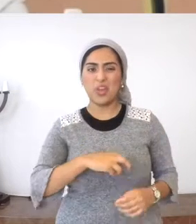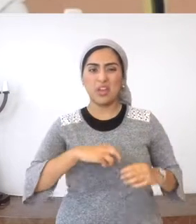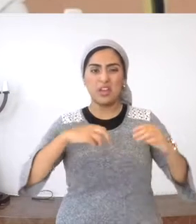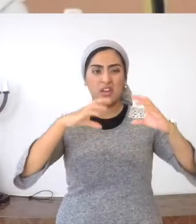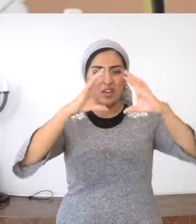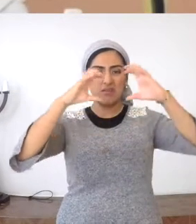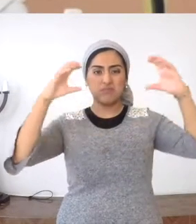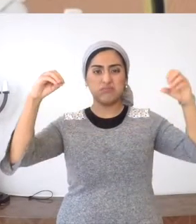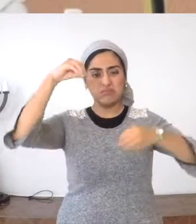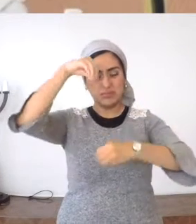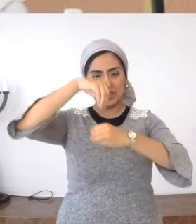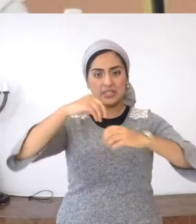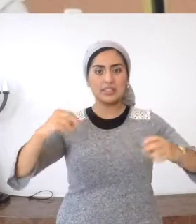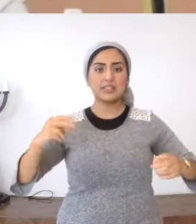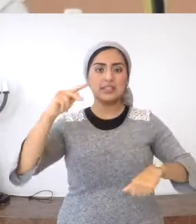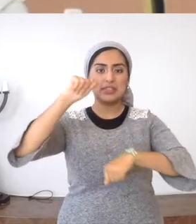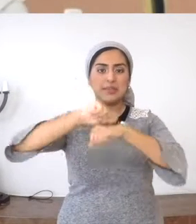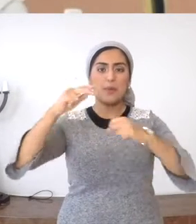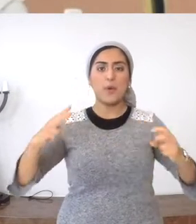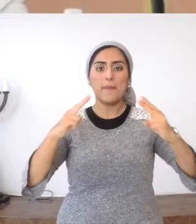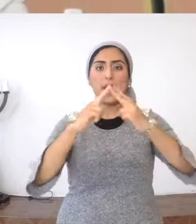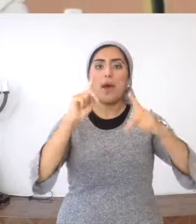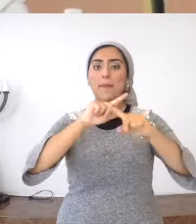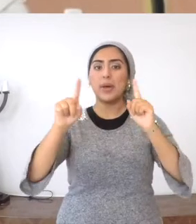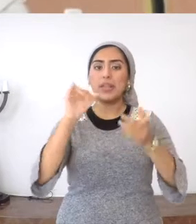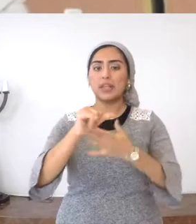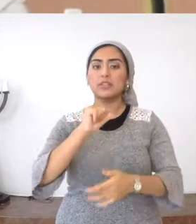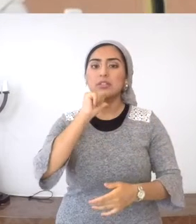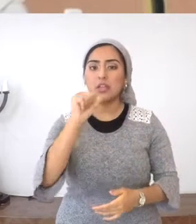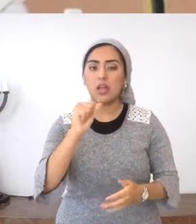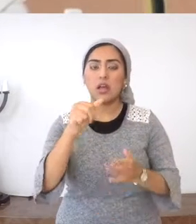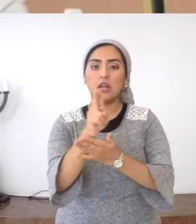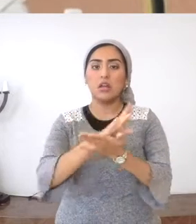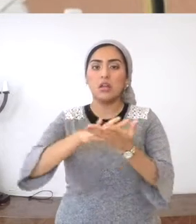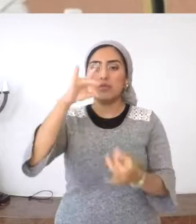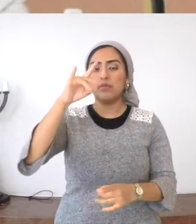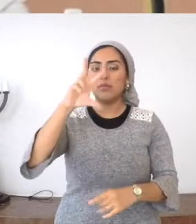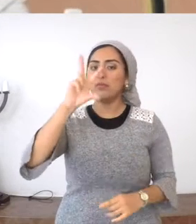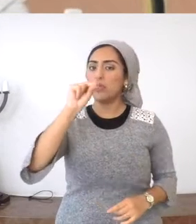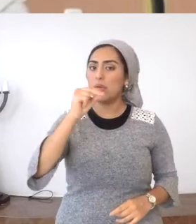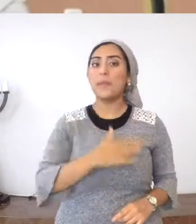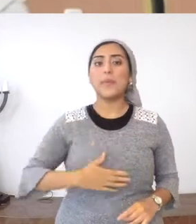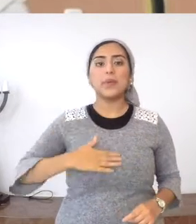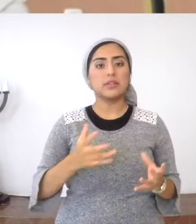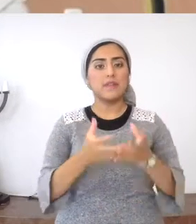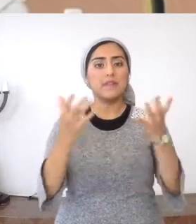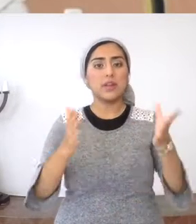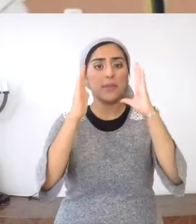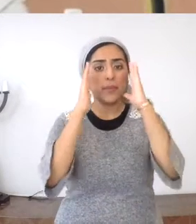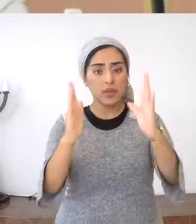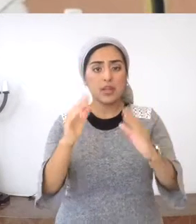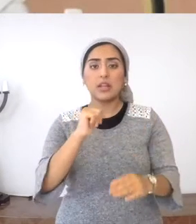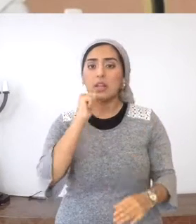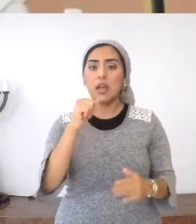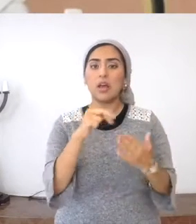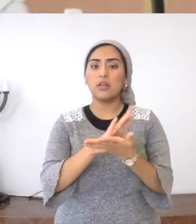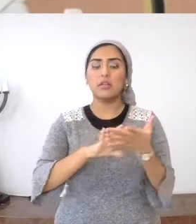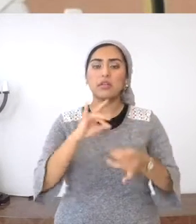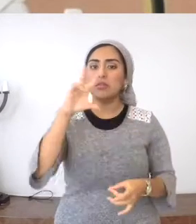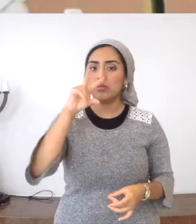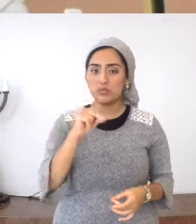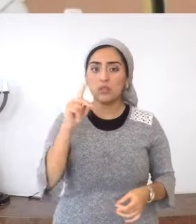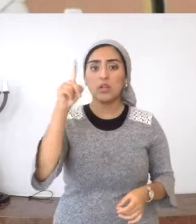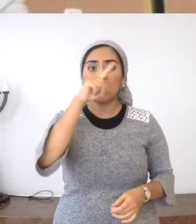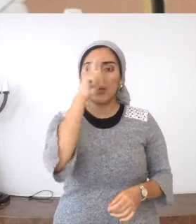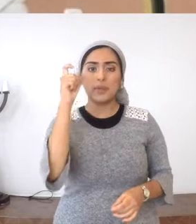extraña Neblina En el monte Del templo Pero no Es la presencia De Yahweh Por favor Mucha atención